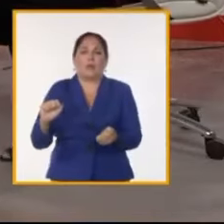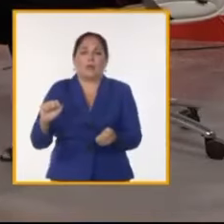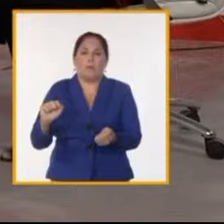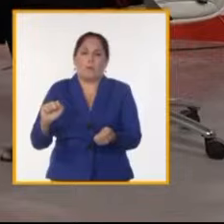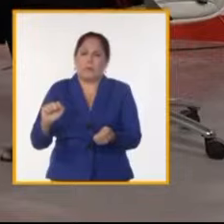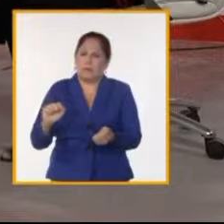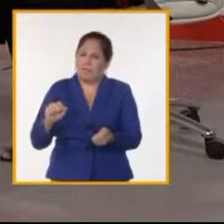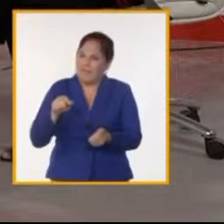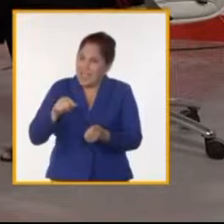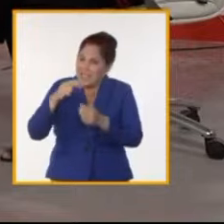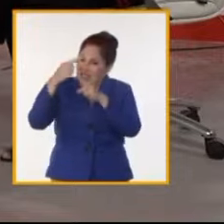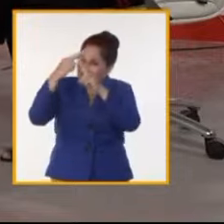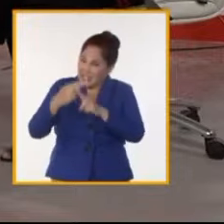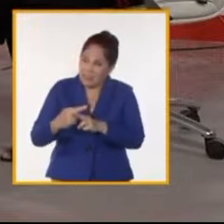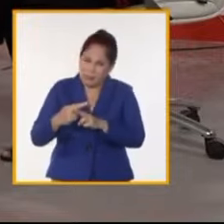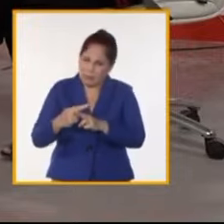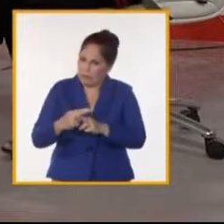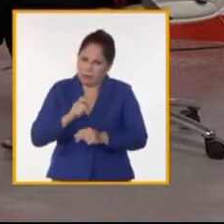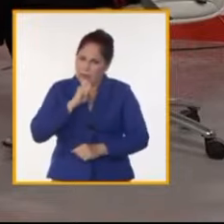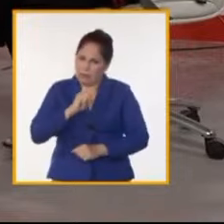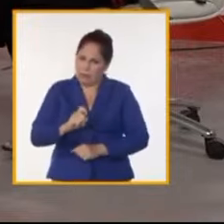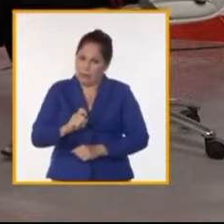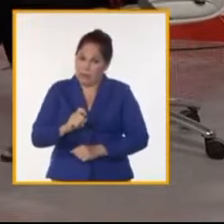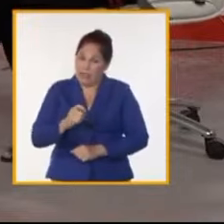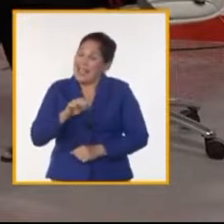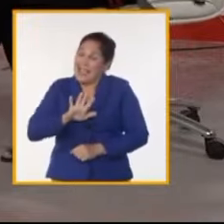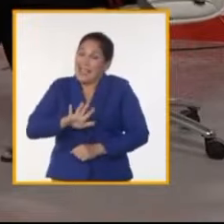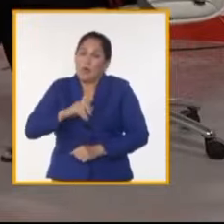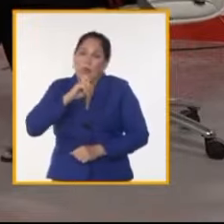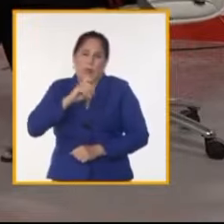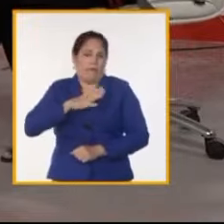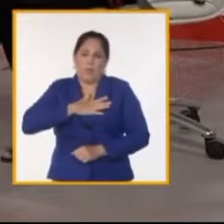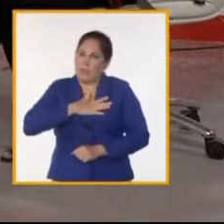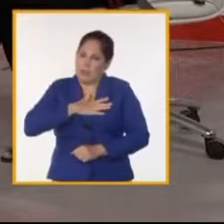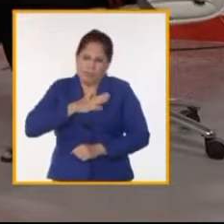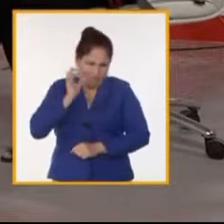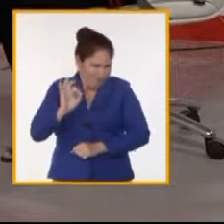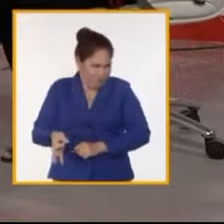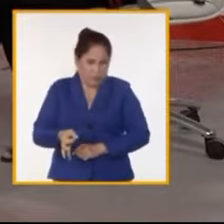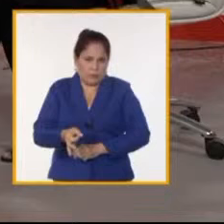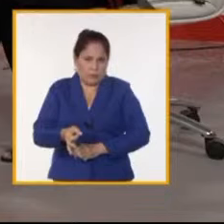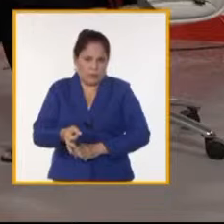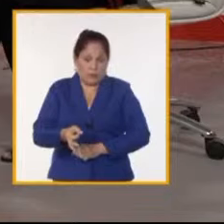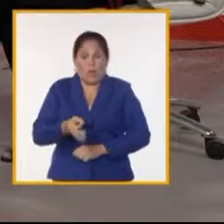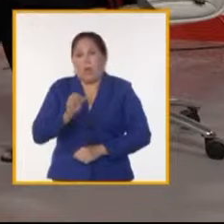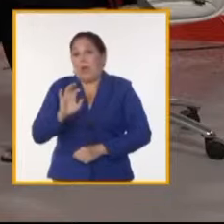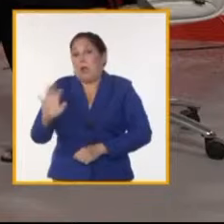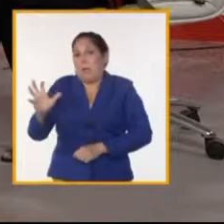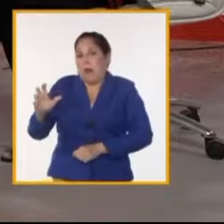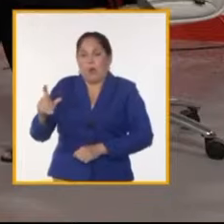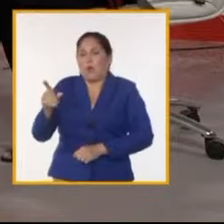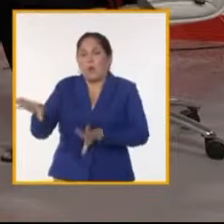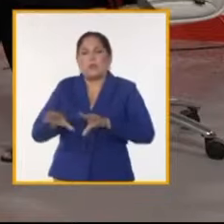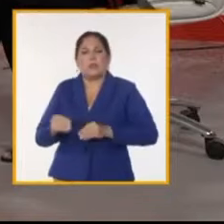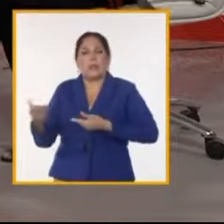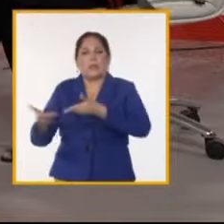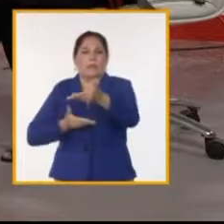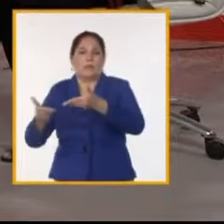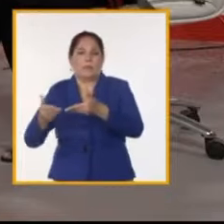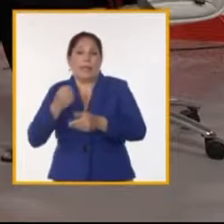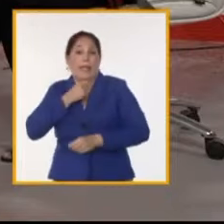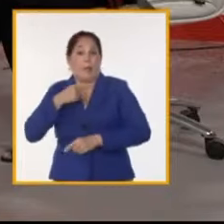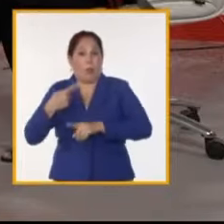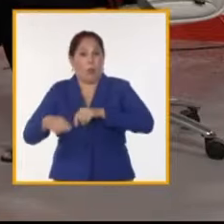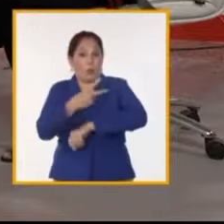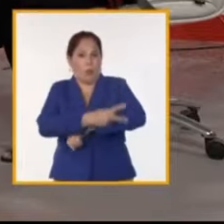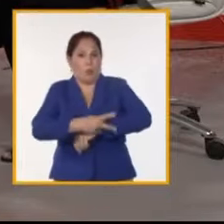banco mal palabra eso hay que vivirlo Eh hay que vivirlo eh en el extranjero cuando vas